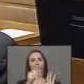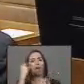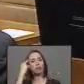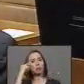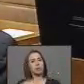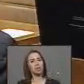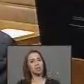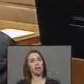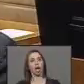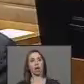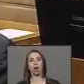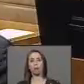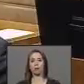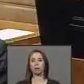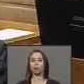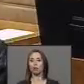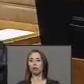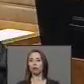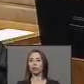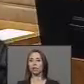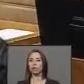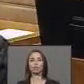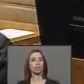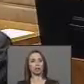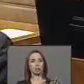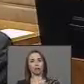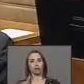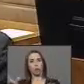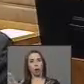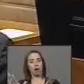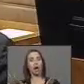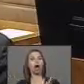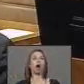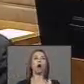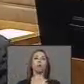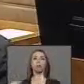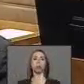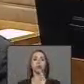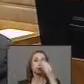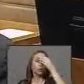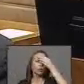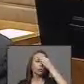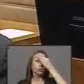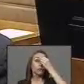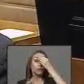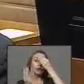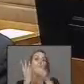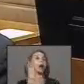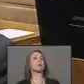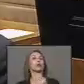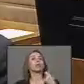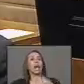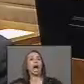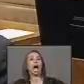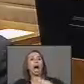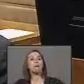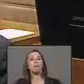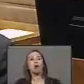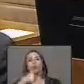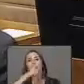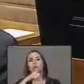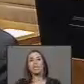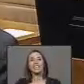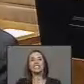habíamos no considerado, precisamente porque queríamos terminar con el aporte reservado como criterio, como